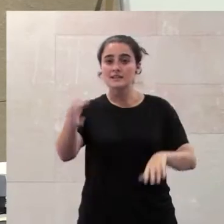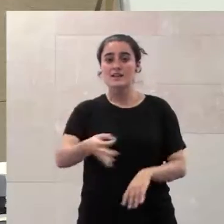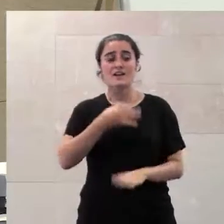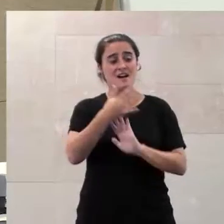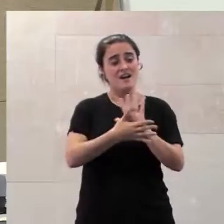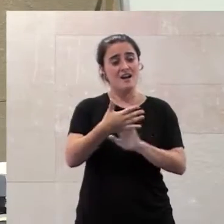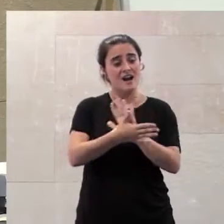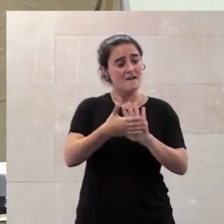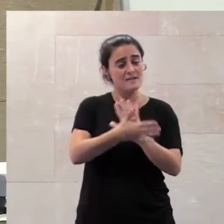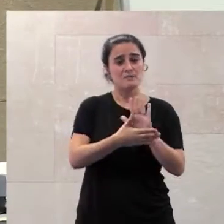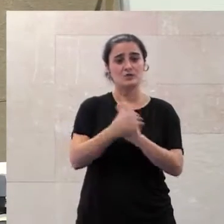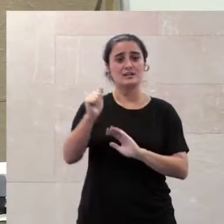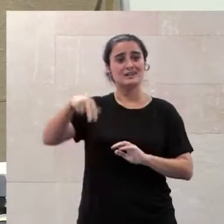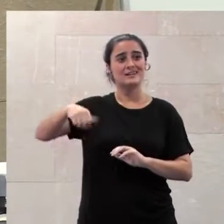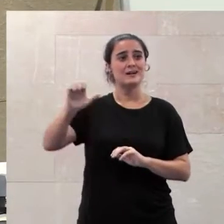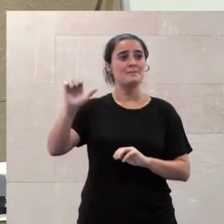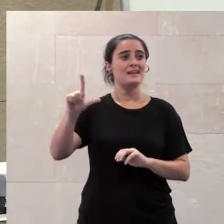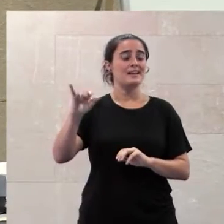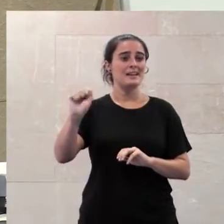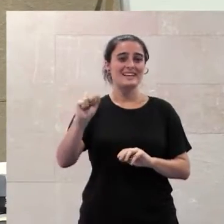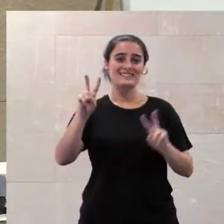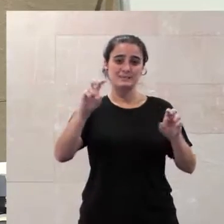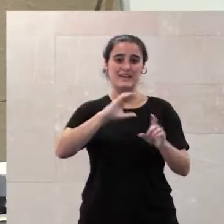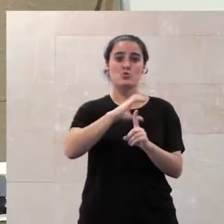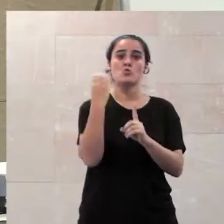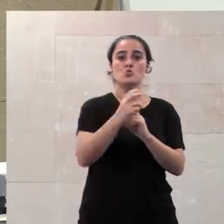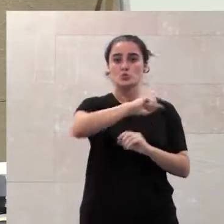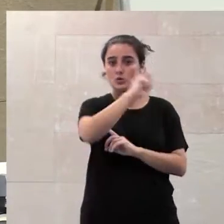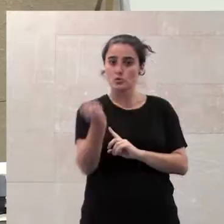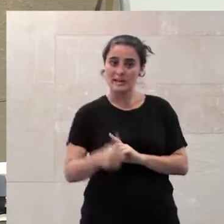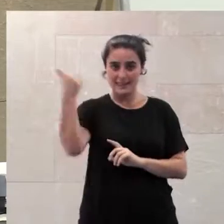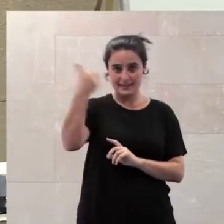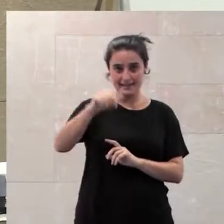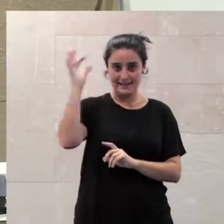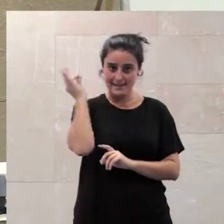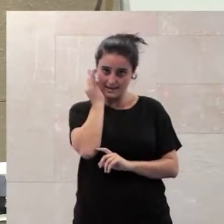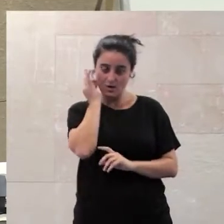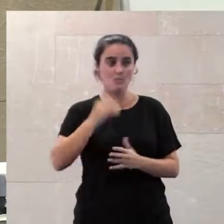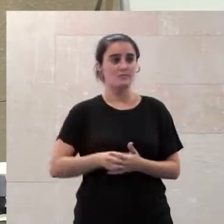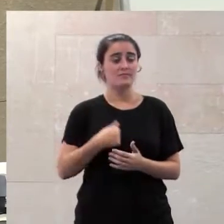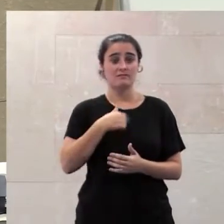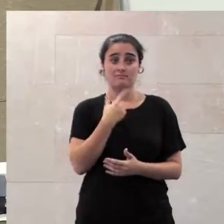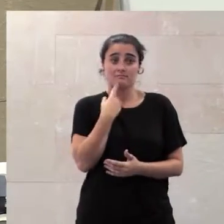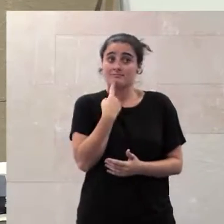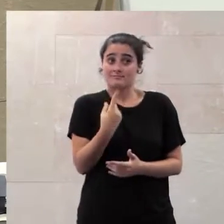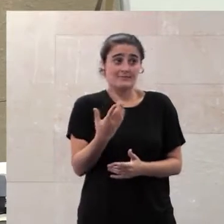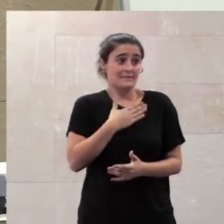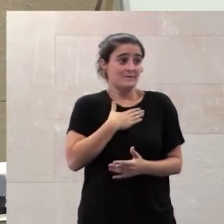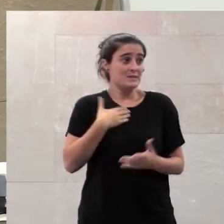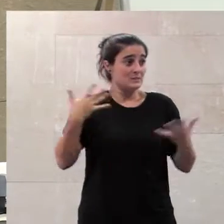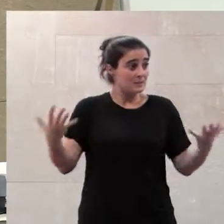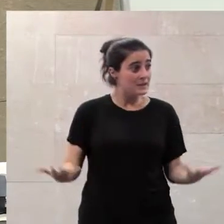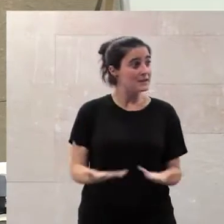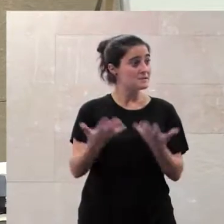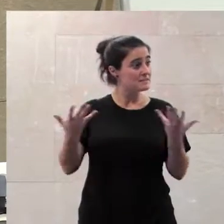Amelia Barkin sobre interculturalidad y género. Y como decía, pues queremos animaros a que ya, pues